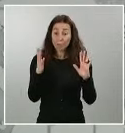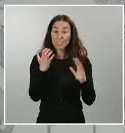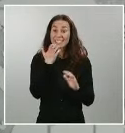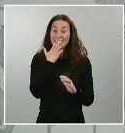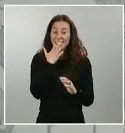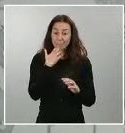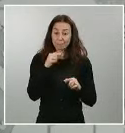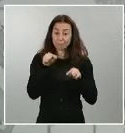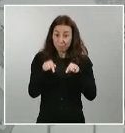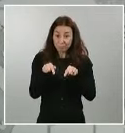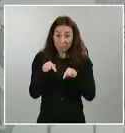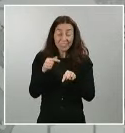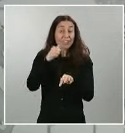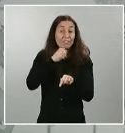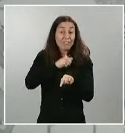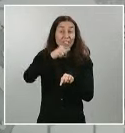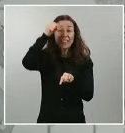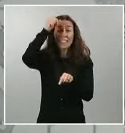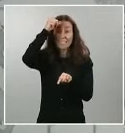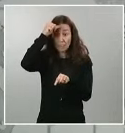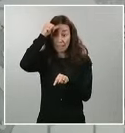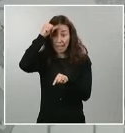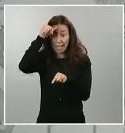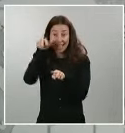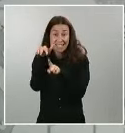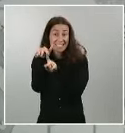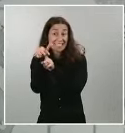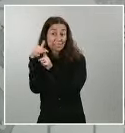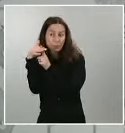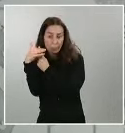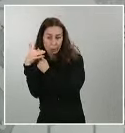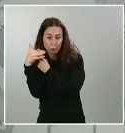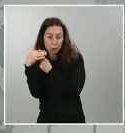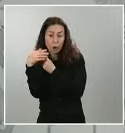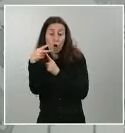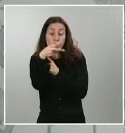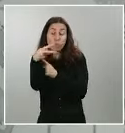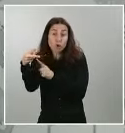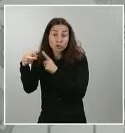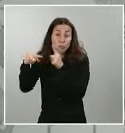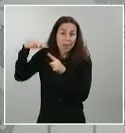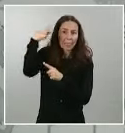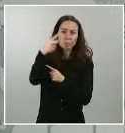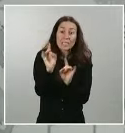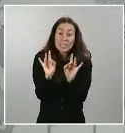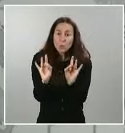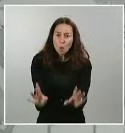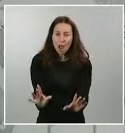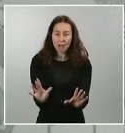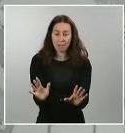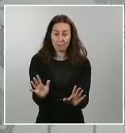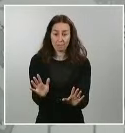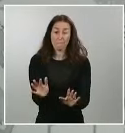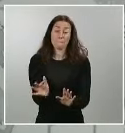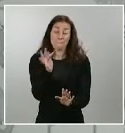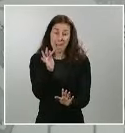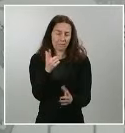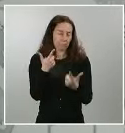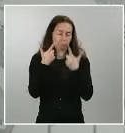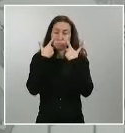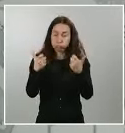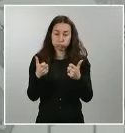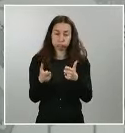fin de semana durante las próximas 2 semanas, precisamente ahora, además que estamos a las puertas de la Semana Santa, venceremos antes